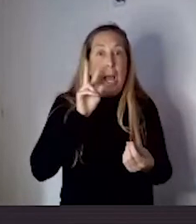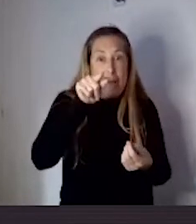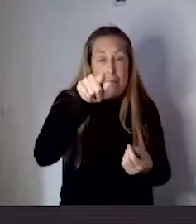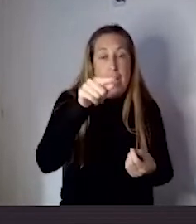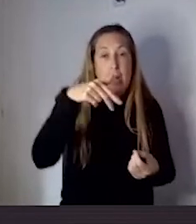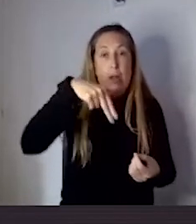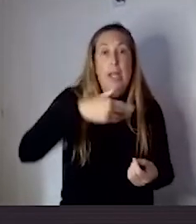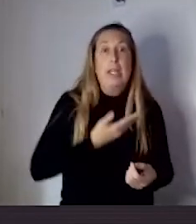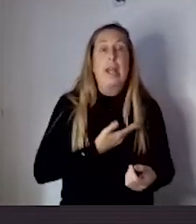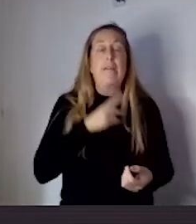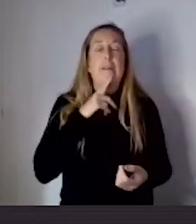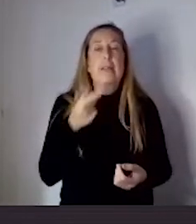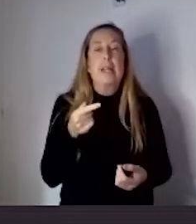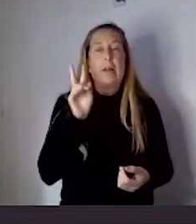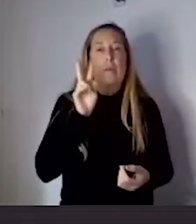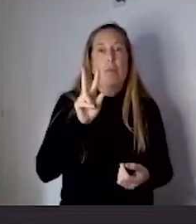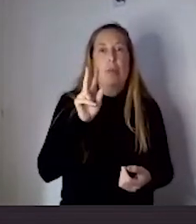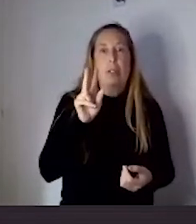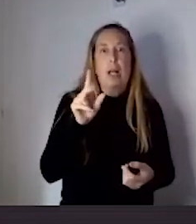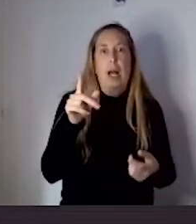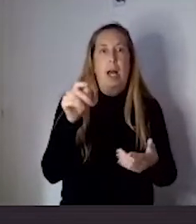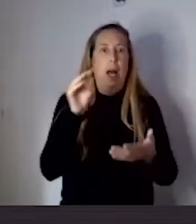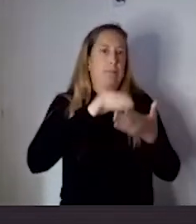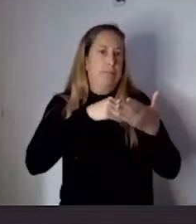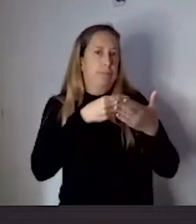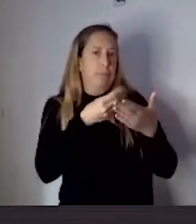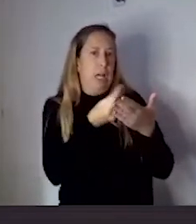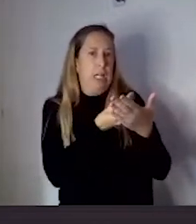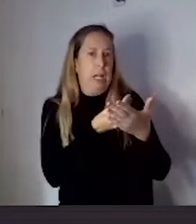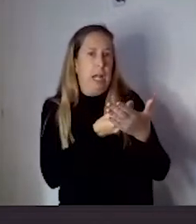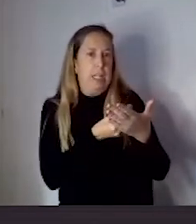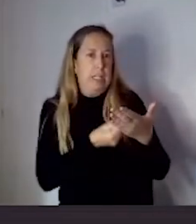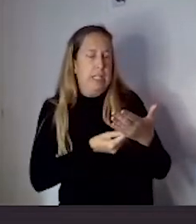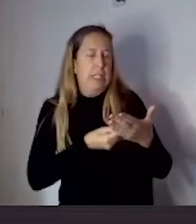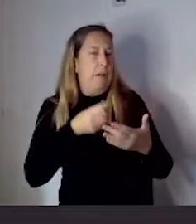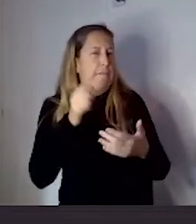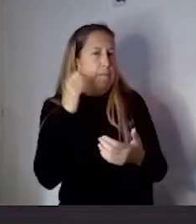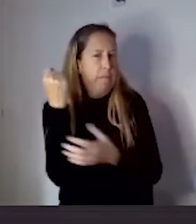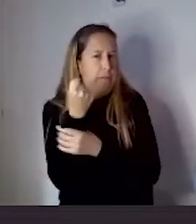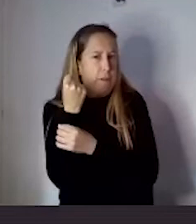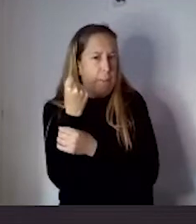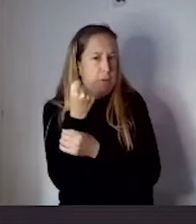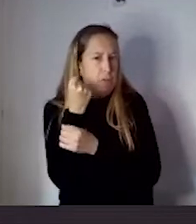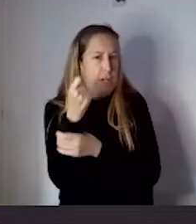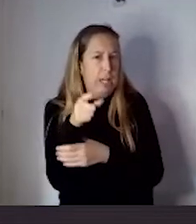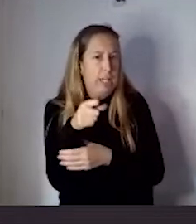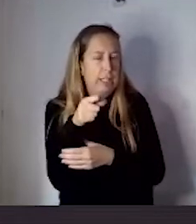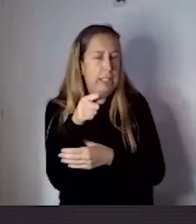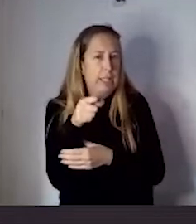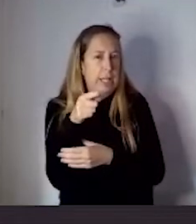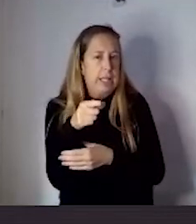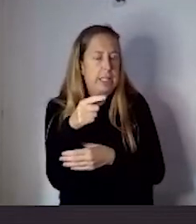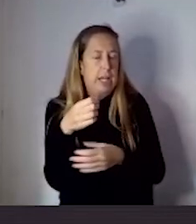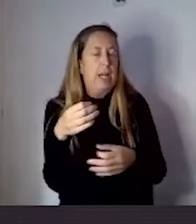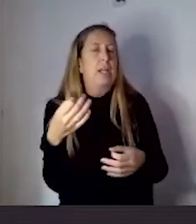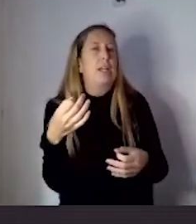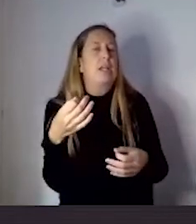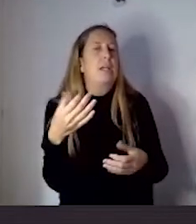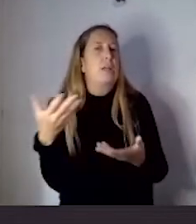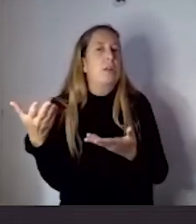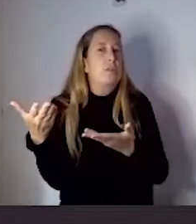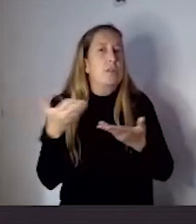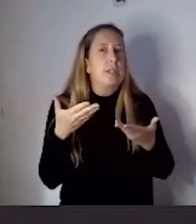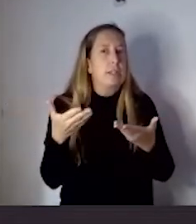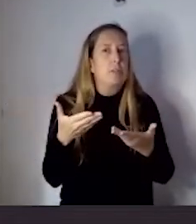crista kim quien está se asesora de nosotros nuestros proyectos y ha creado un mundo a través del color